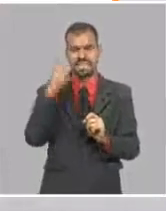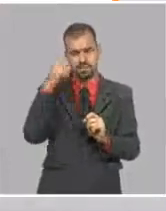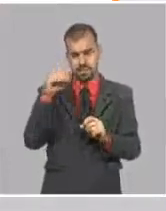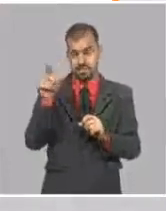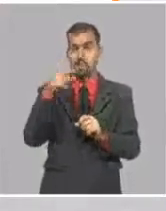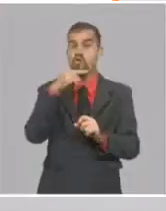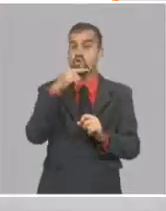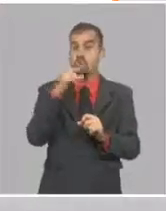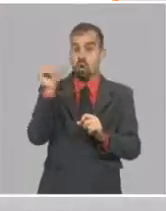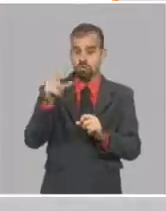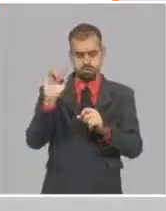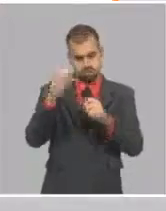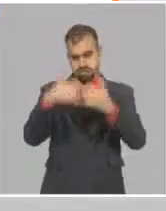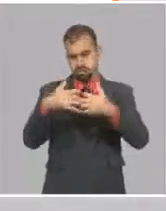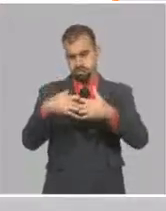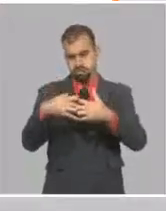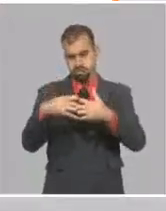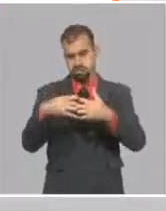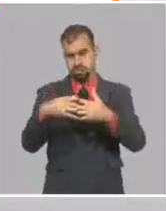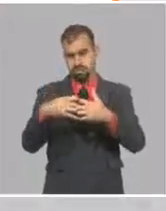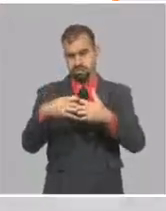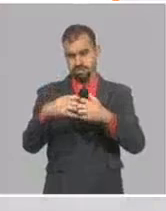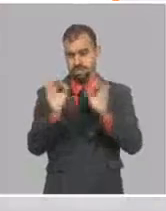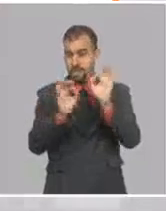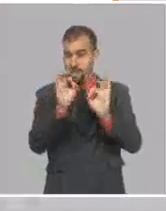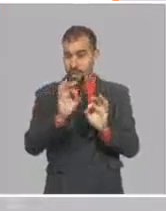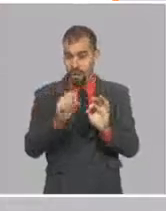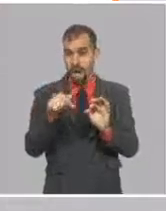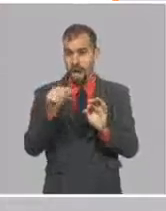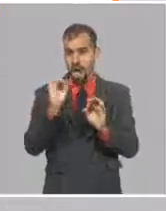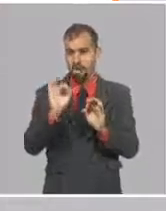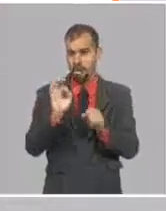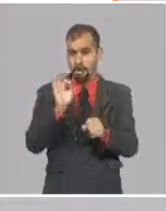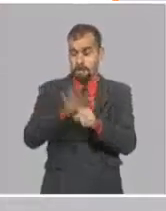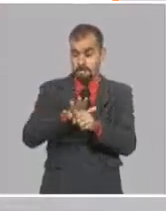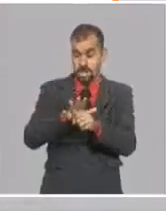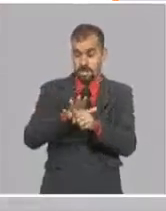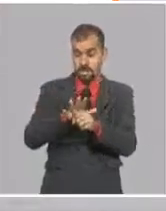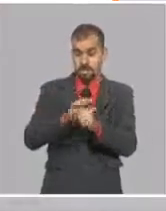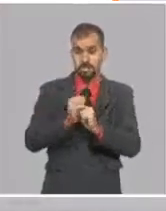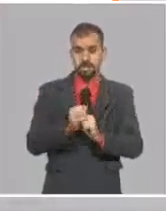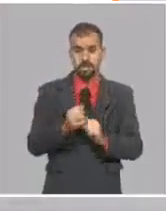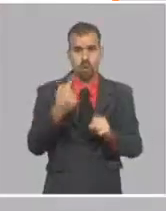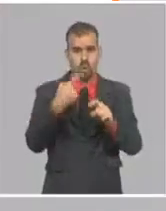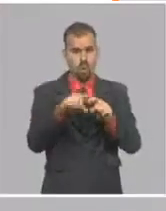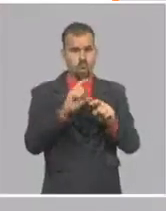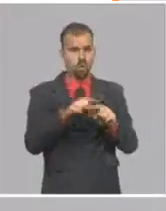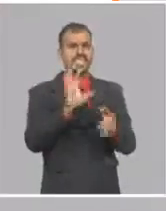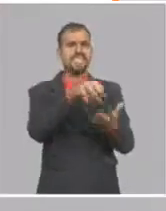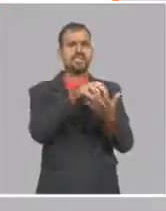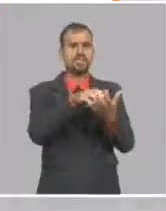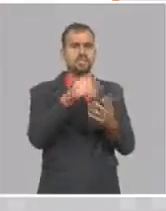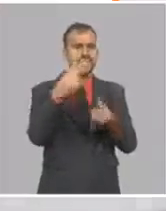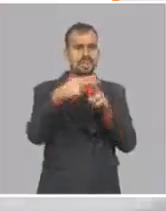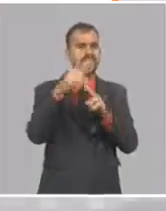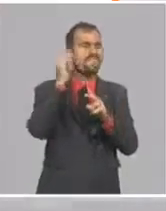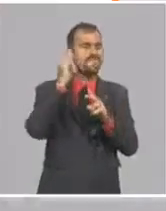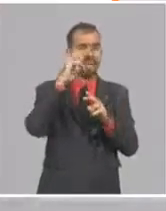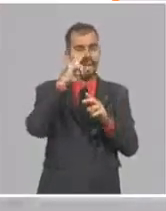produce igual en el centro inmunológica molecular y que a partir de estos oye tetánico producido en el instituto finlay y en